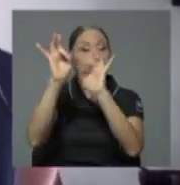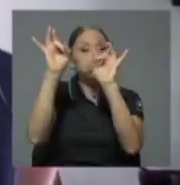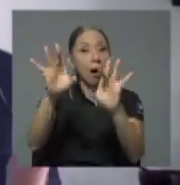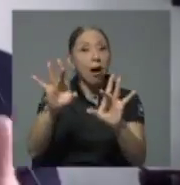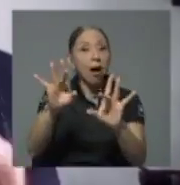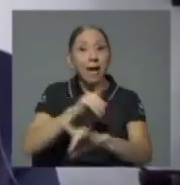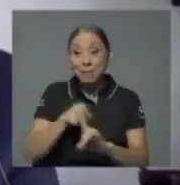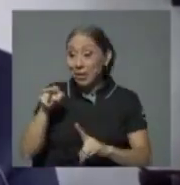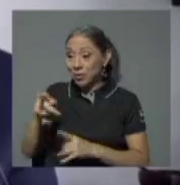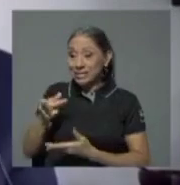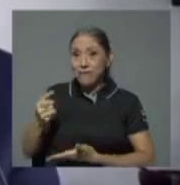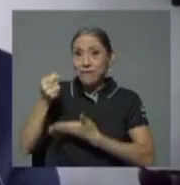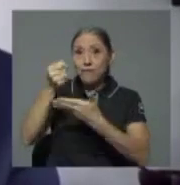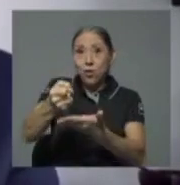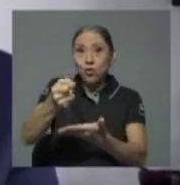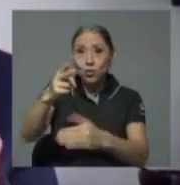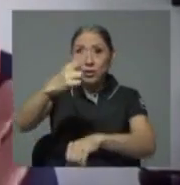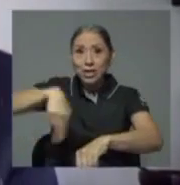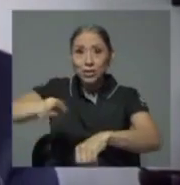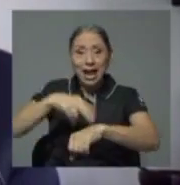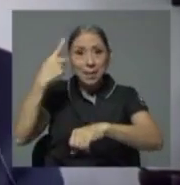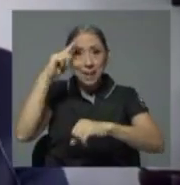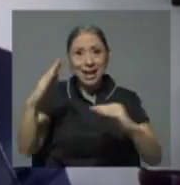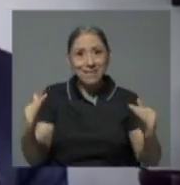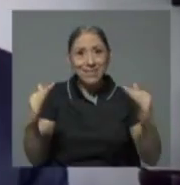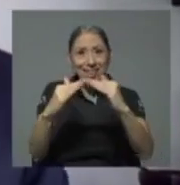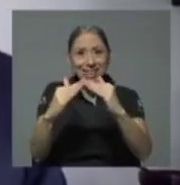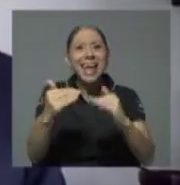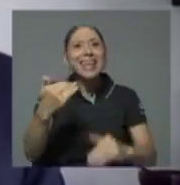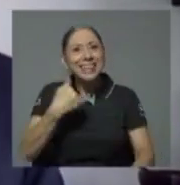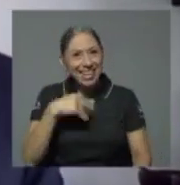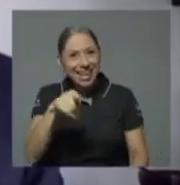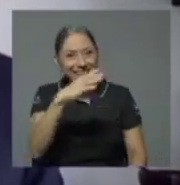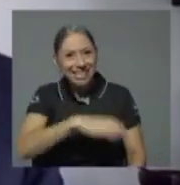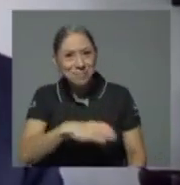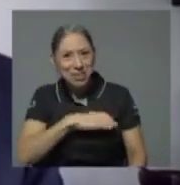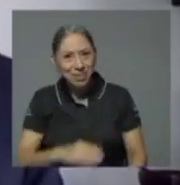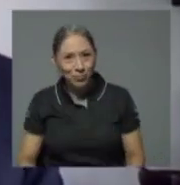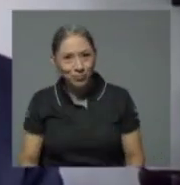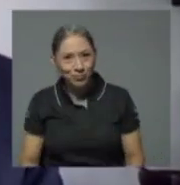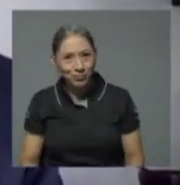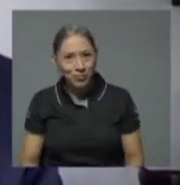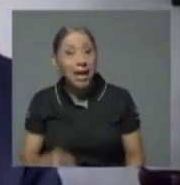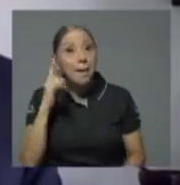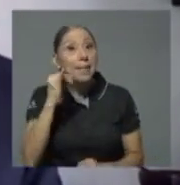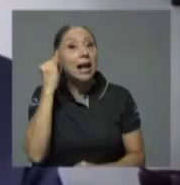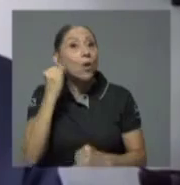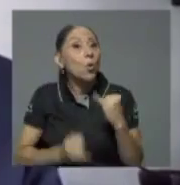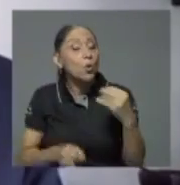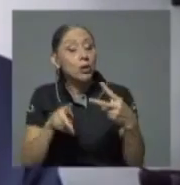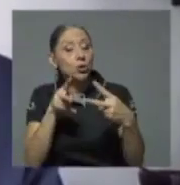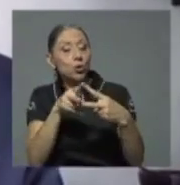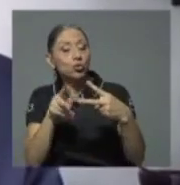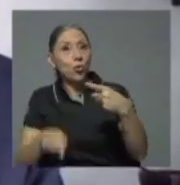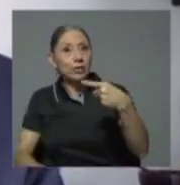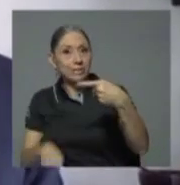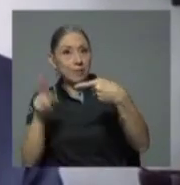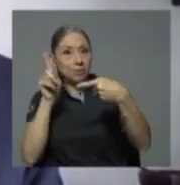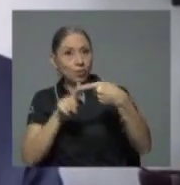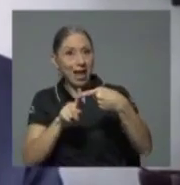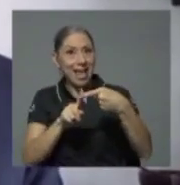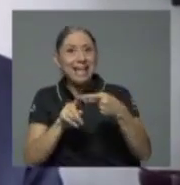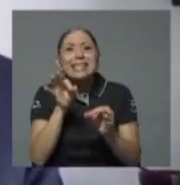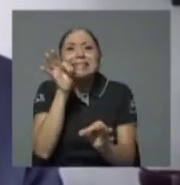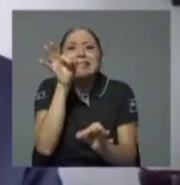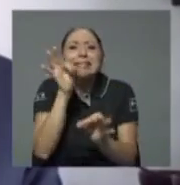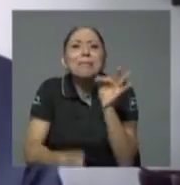Vivienda tiene ese elemento. Y para concluir, dos cosas más. Una simplificación de trámites. Hoy,